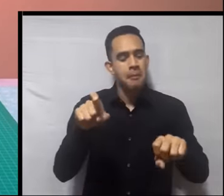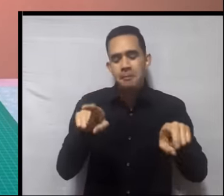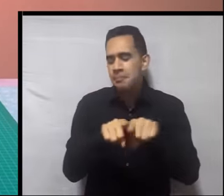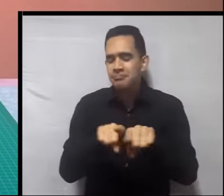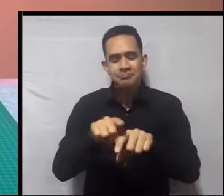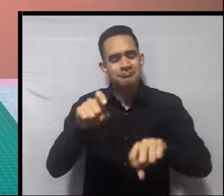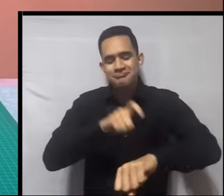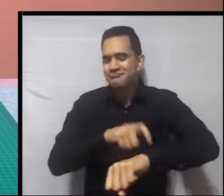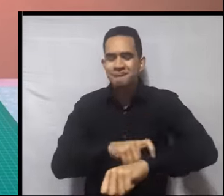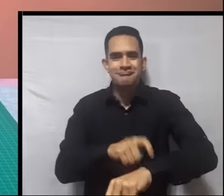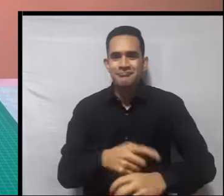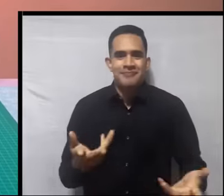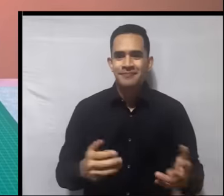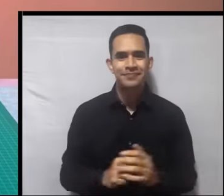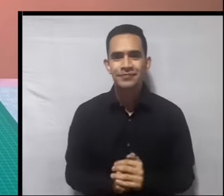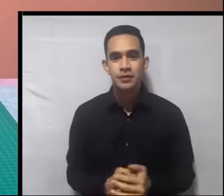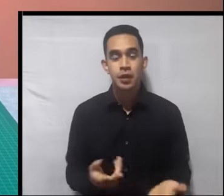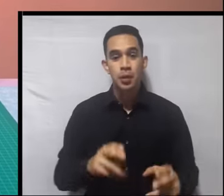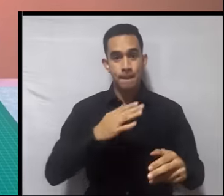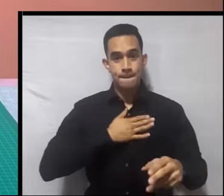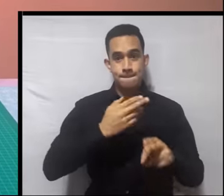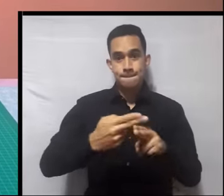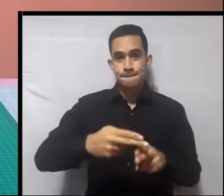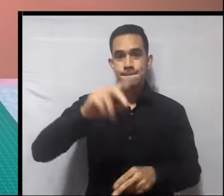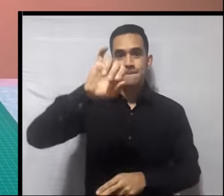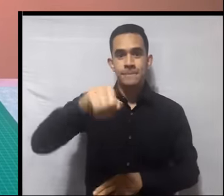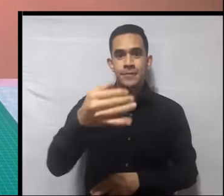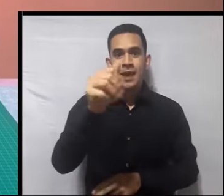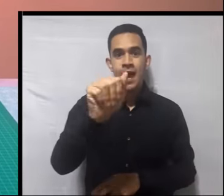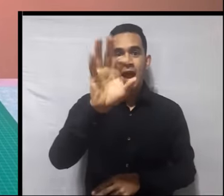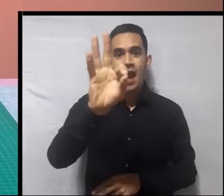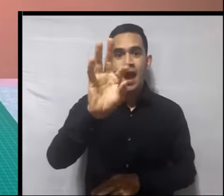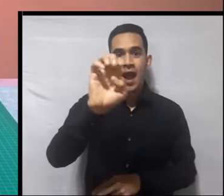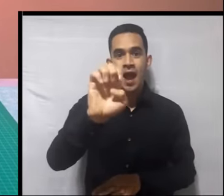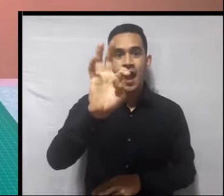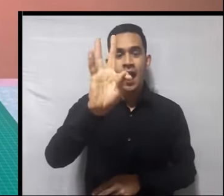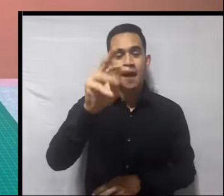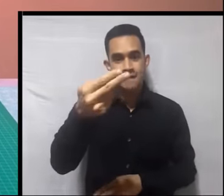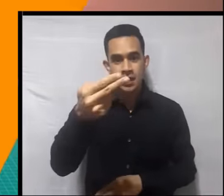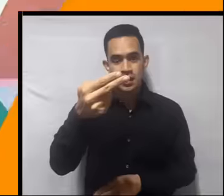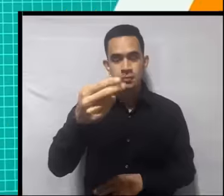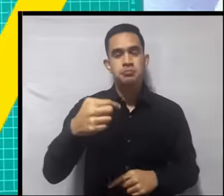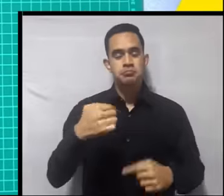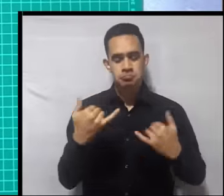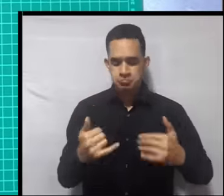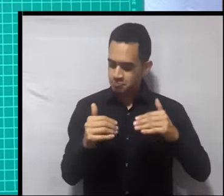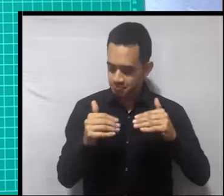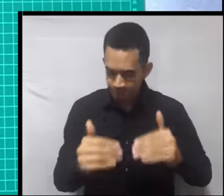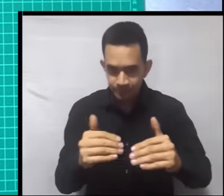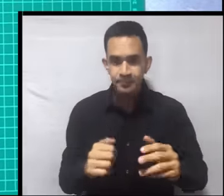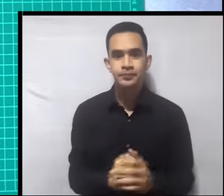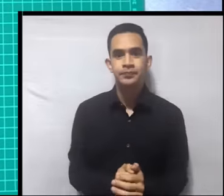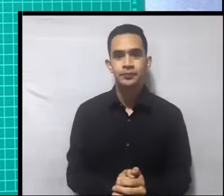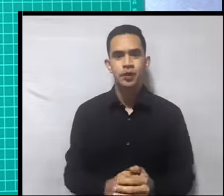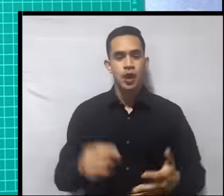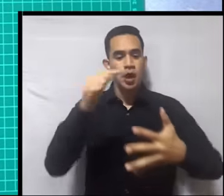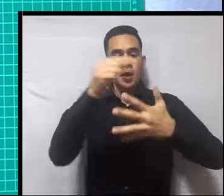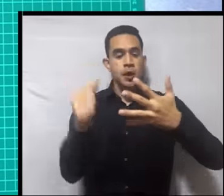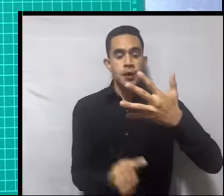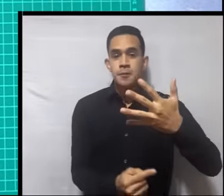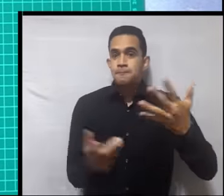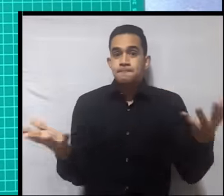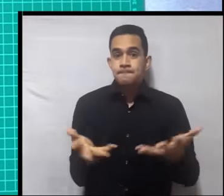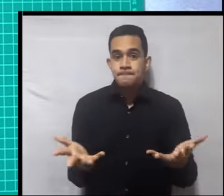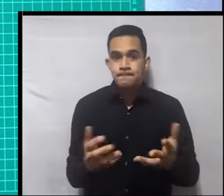también para divertirte. Mi nombre es Jafet y te invito a que iniciemos esta actividad. Los materiales que vamos a utilizar